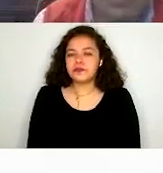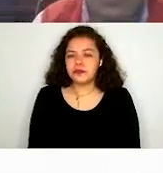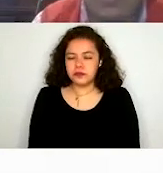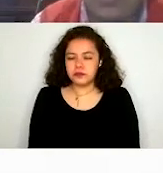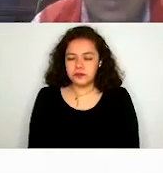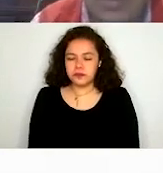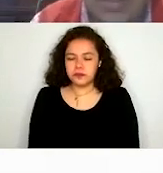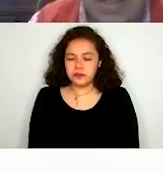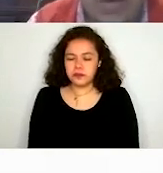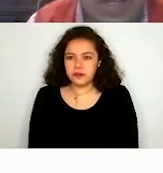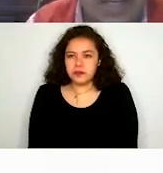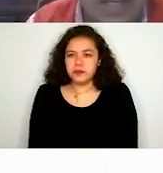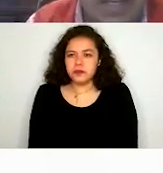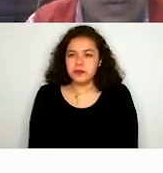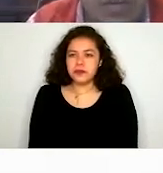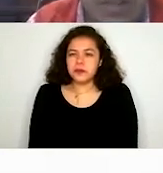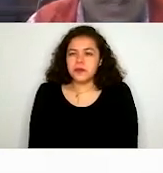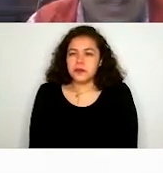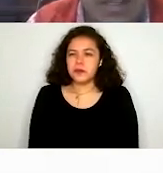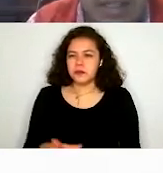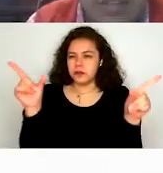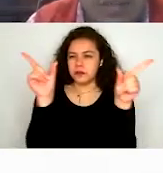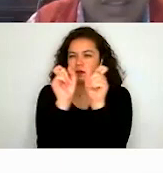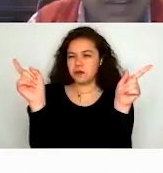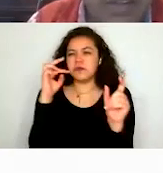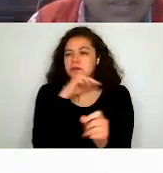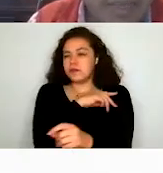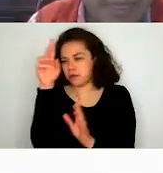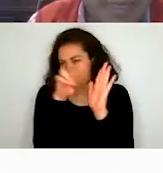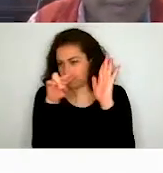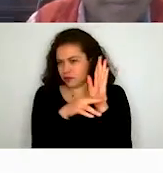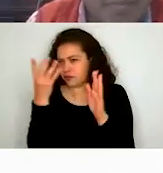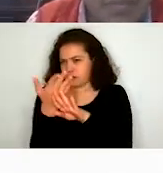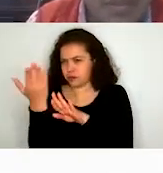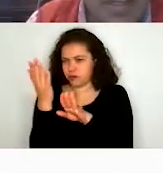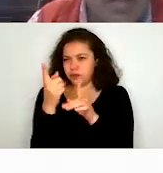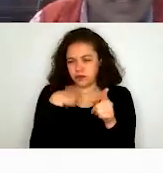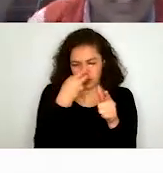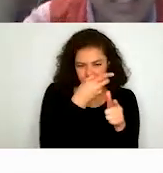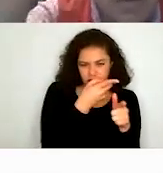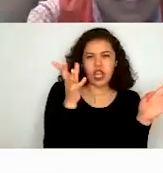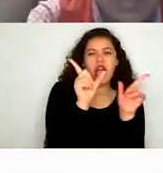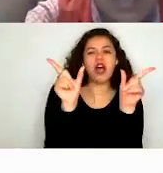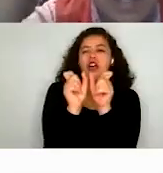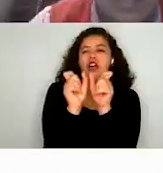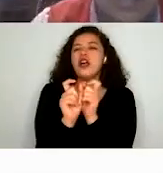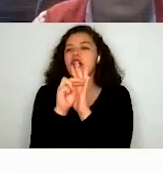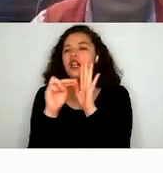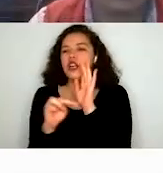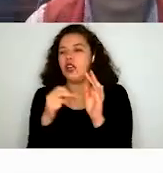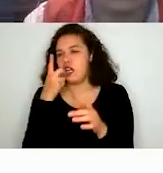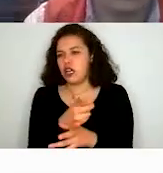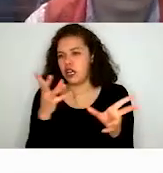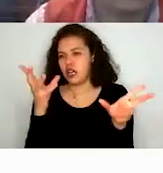Damos un breve resumen de lo que nos comentan las normas anteriores. ¿Y qué nos dicen estas normas? Esta señalización